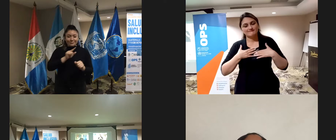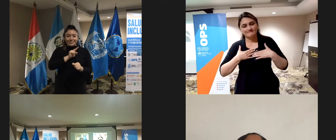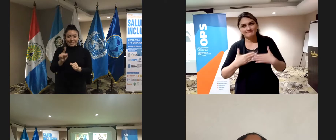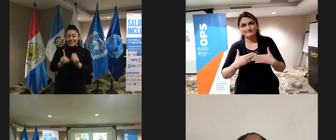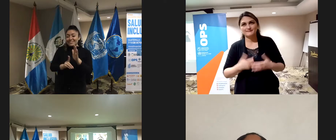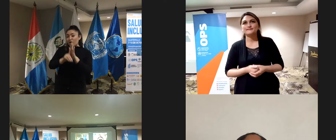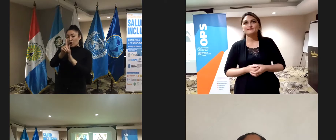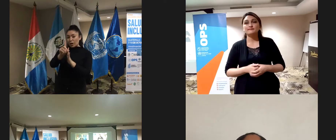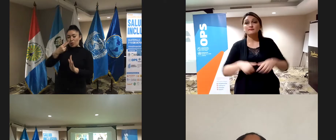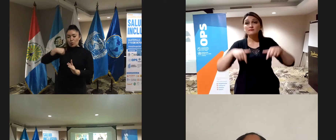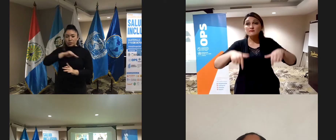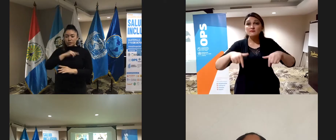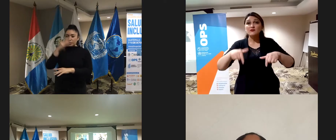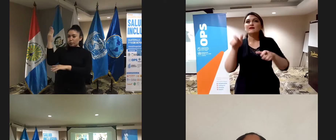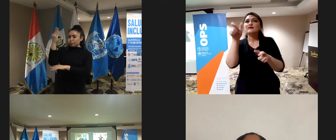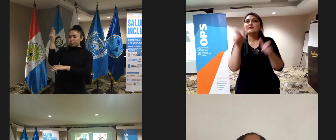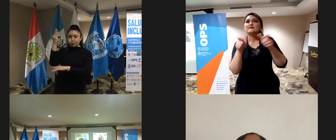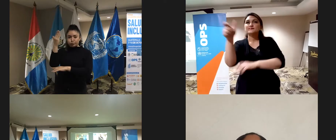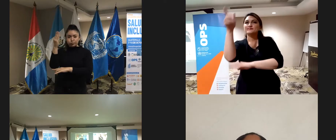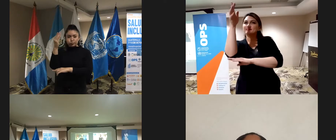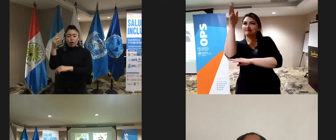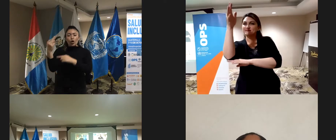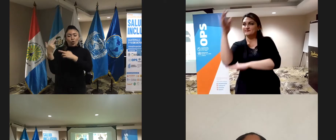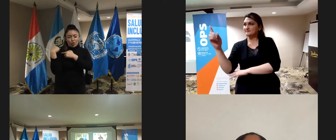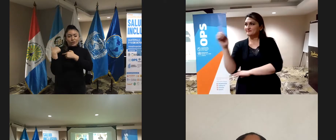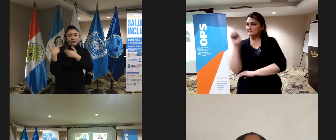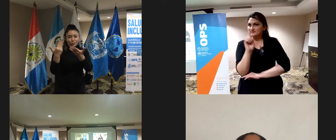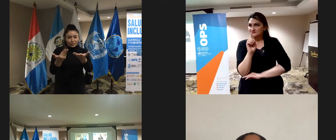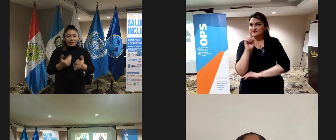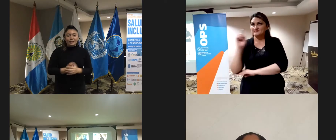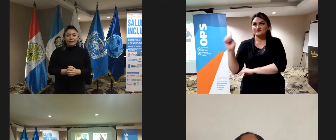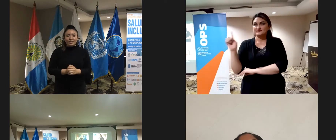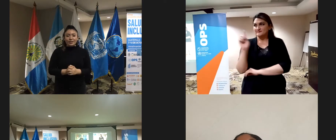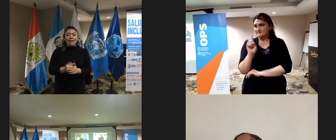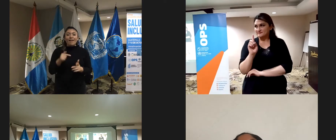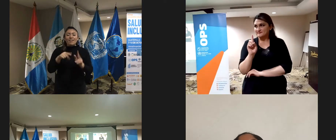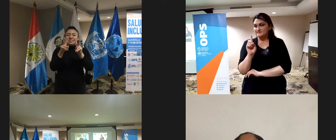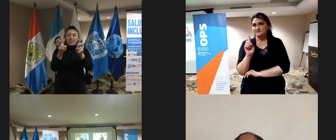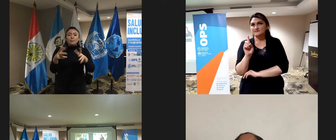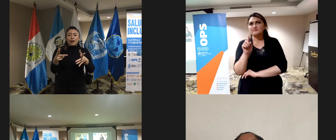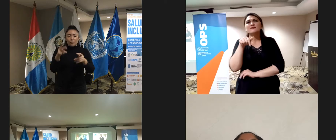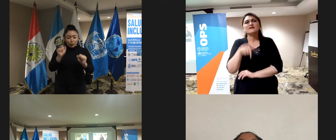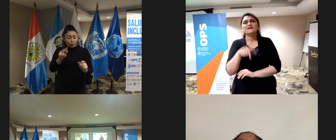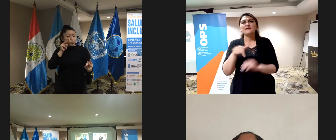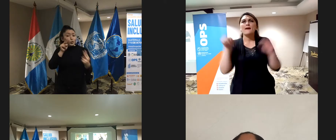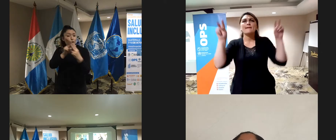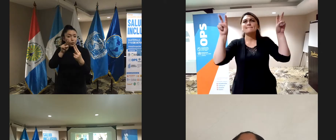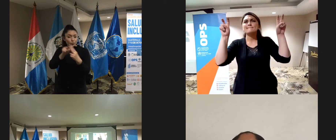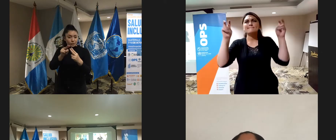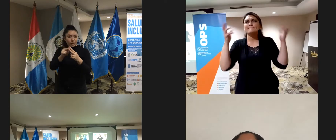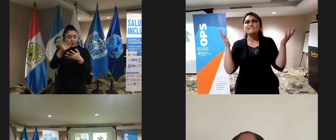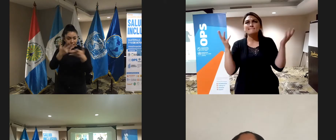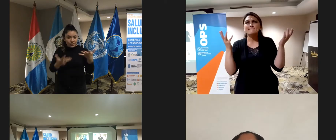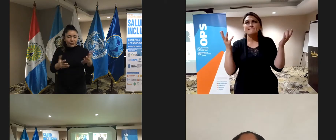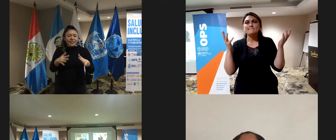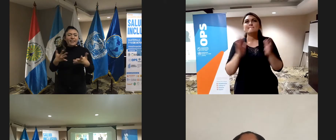por nuestros panelistas, corresponde al hecho de conocer de en